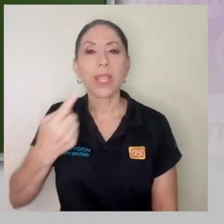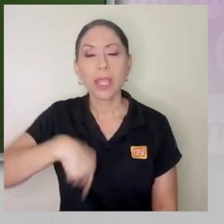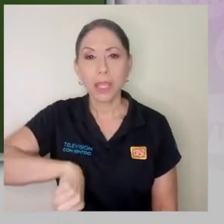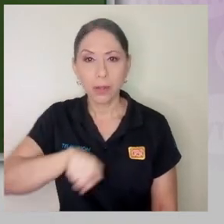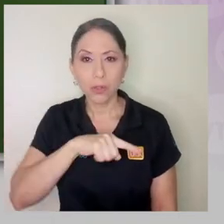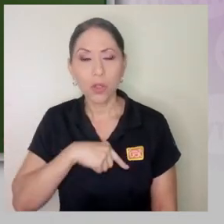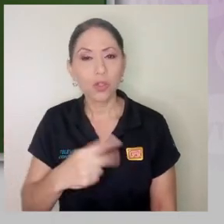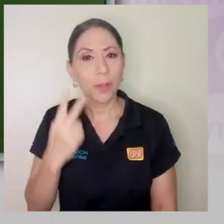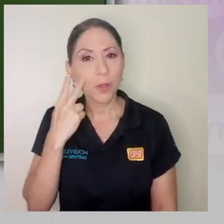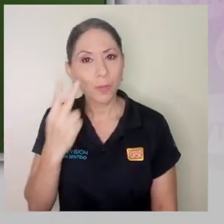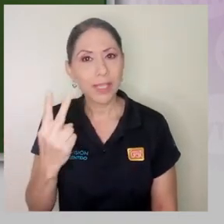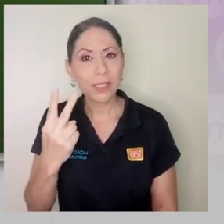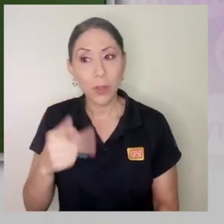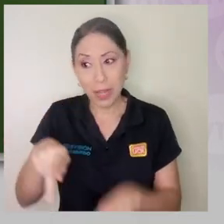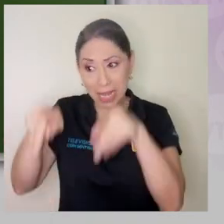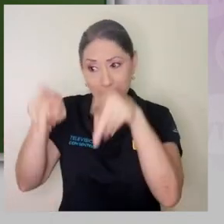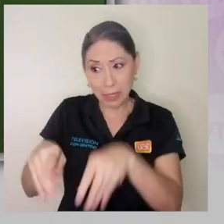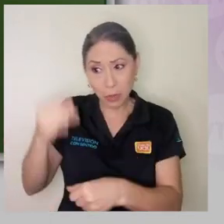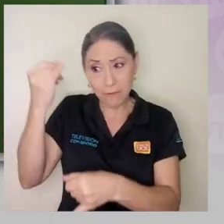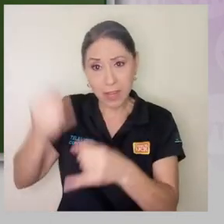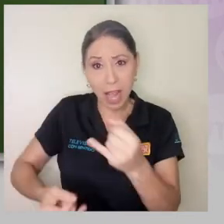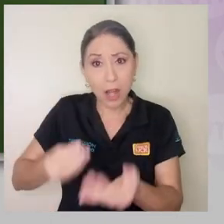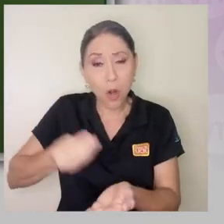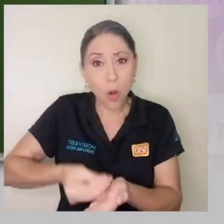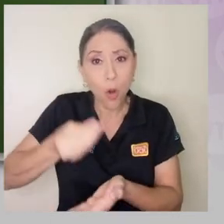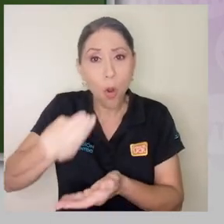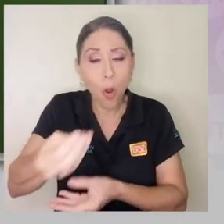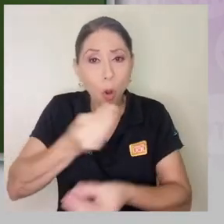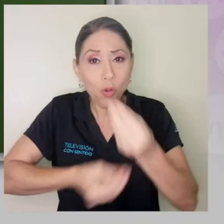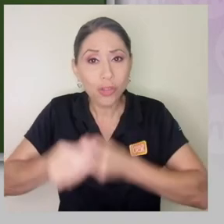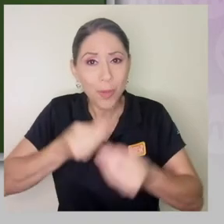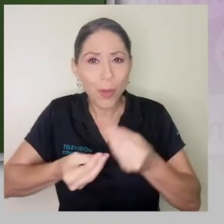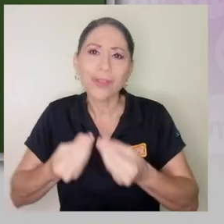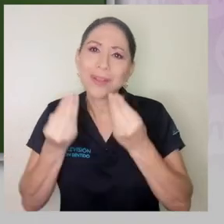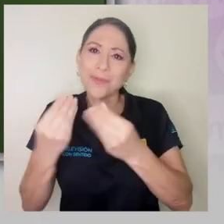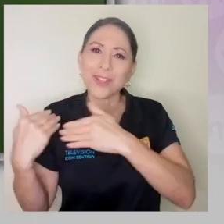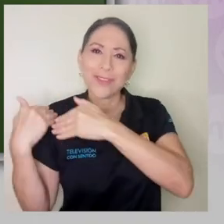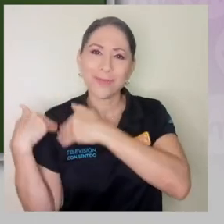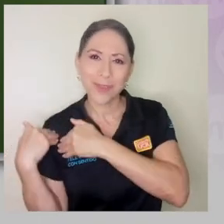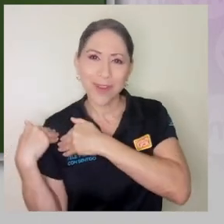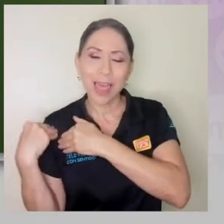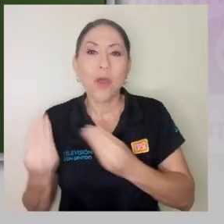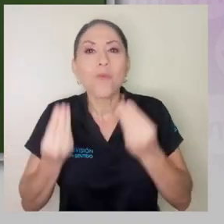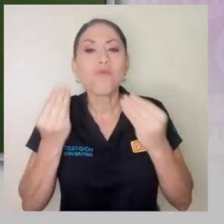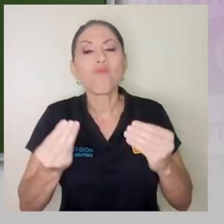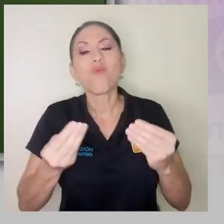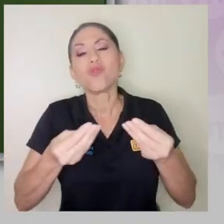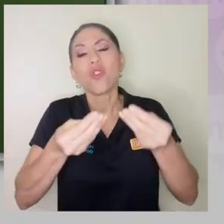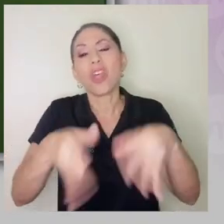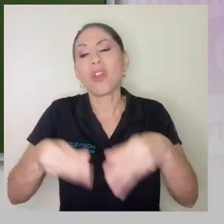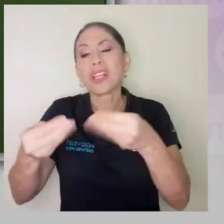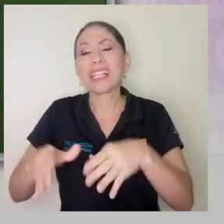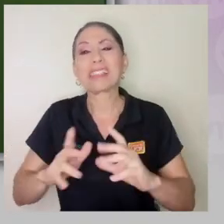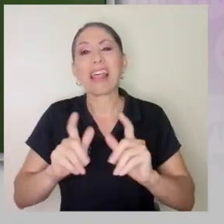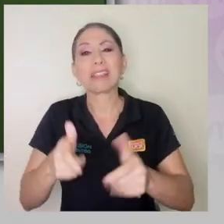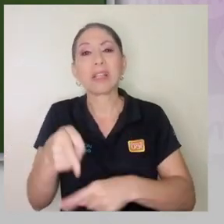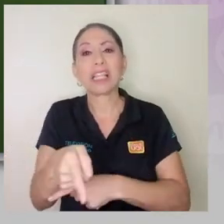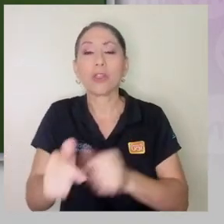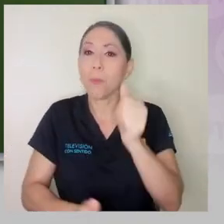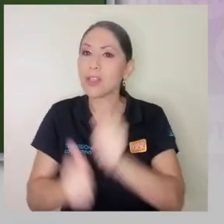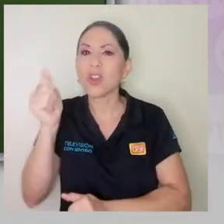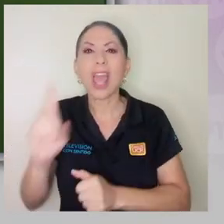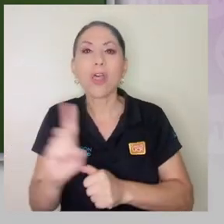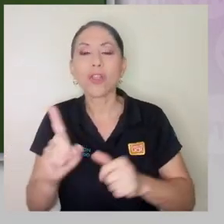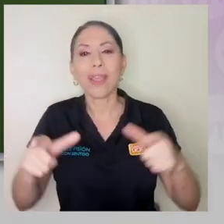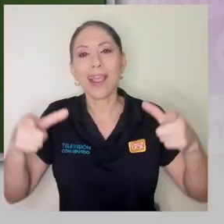visto que el consumidor como tal tiene mucha responsabilidad, porque mucho de lo que se está desperdiciando, la mayoría de hecho es en